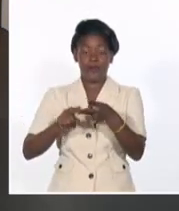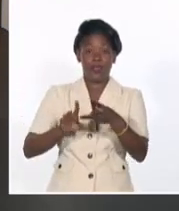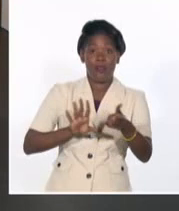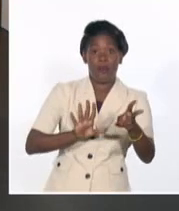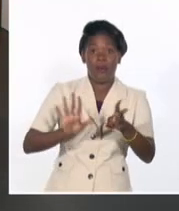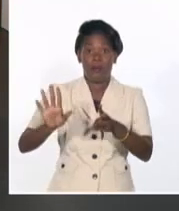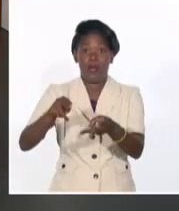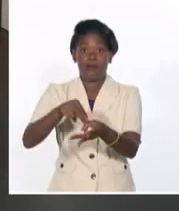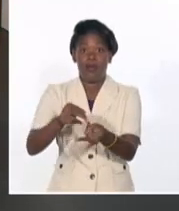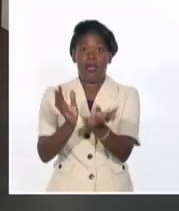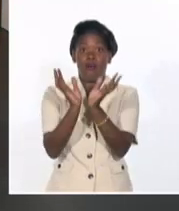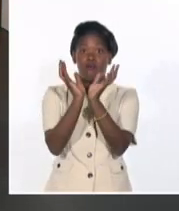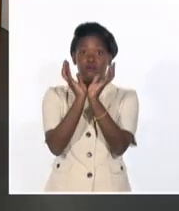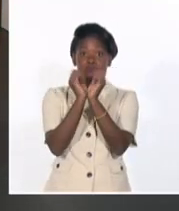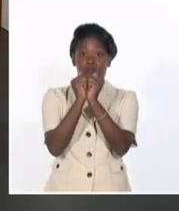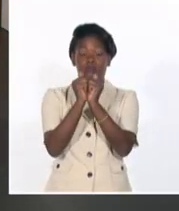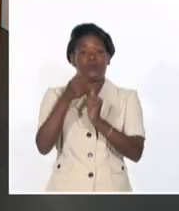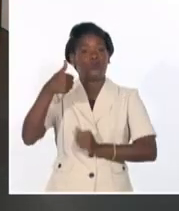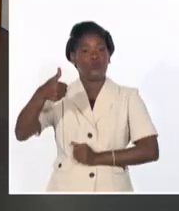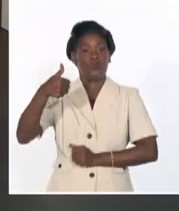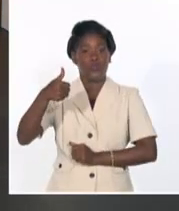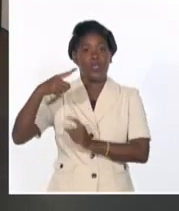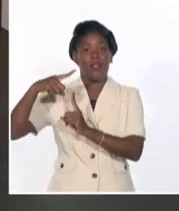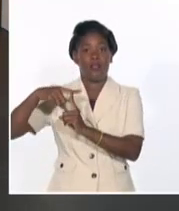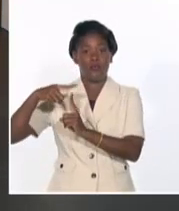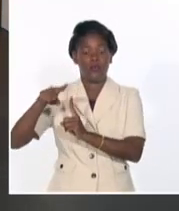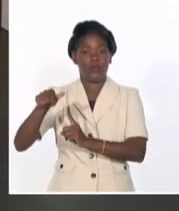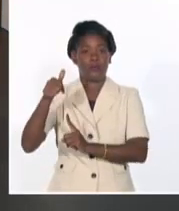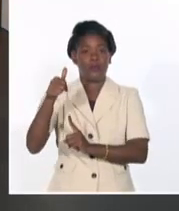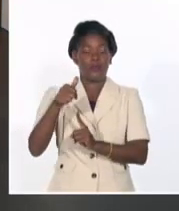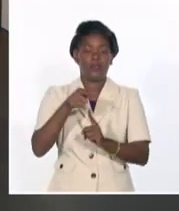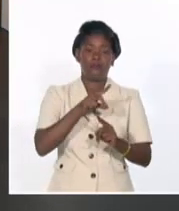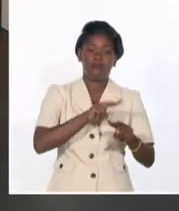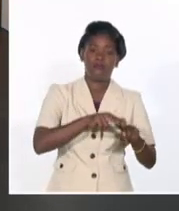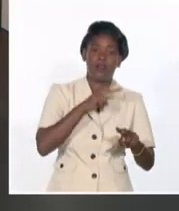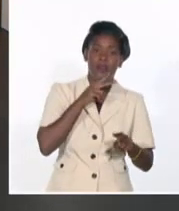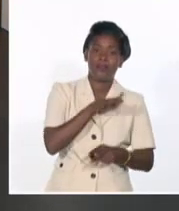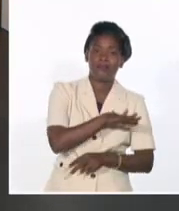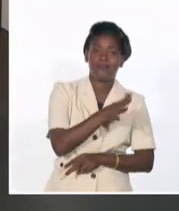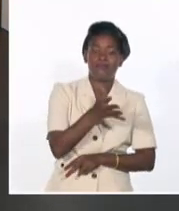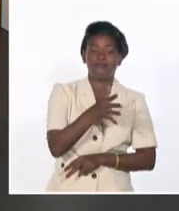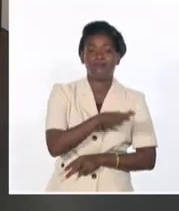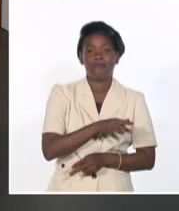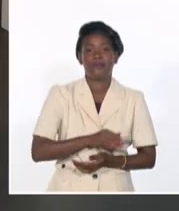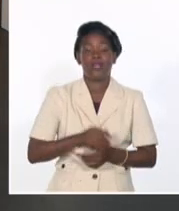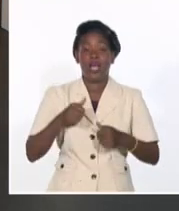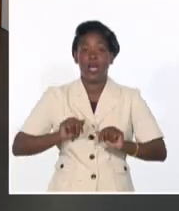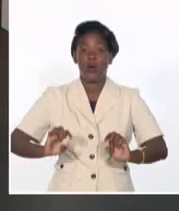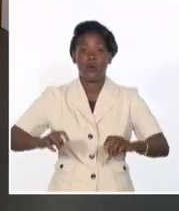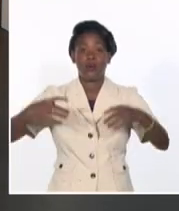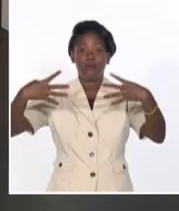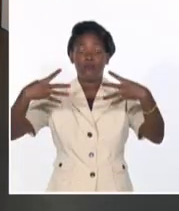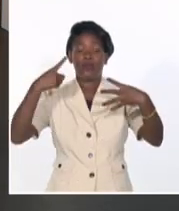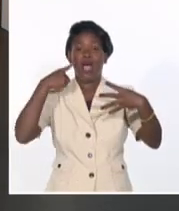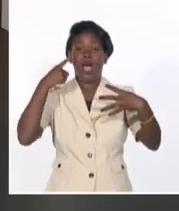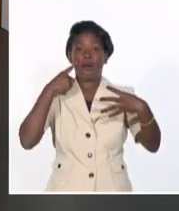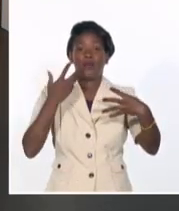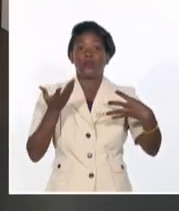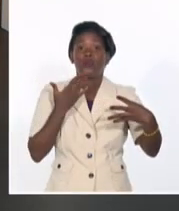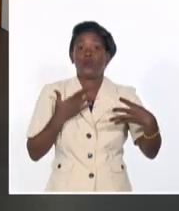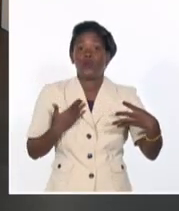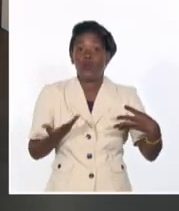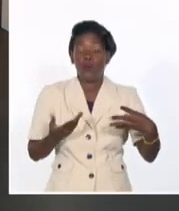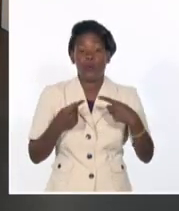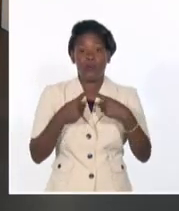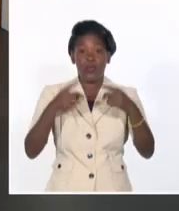capital, tanto en la etapa clasificatoria como ahora en cuartos de final y semifinal. Quiere decir esto que en números todo es muy frío,